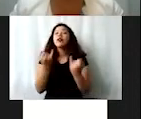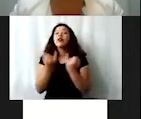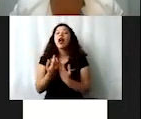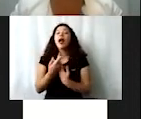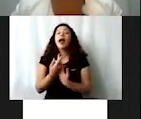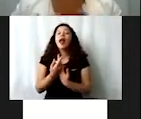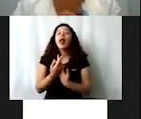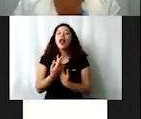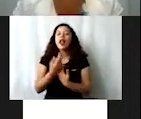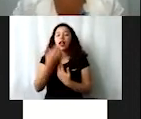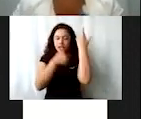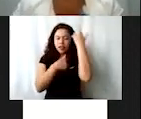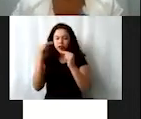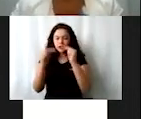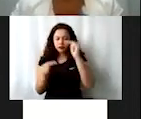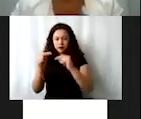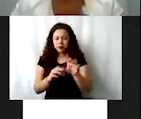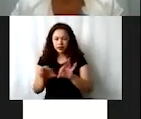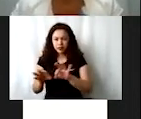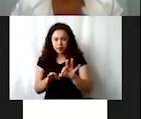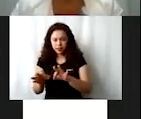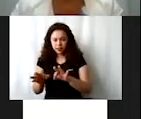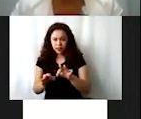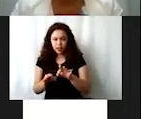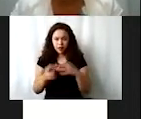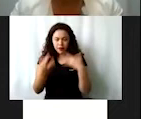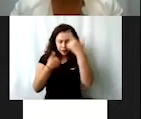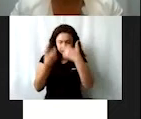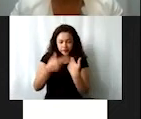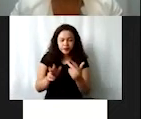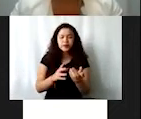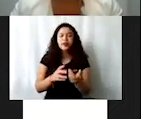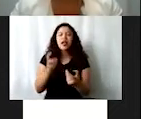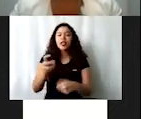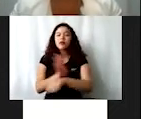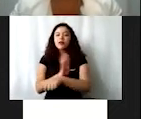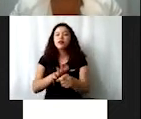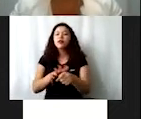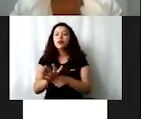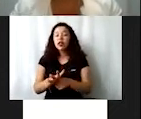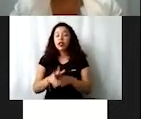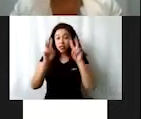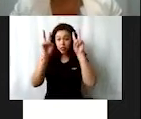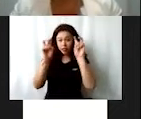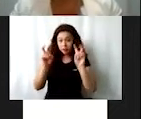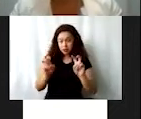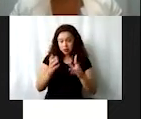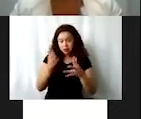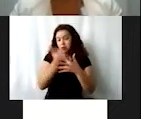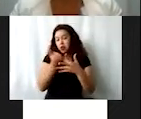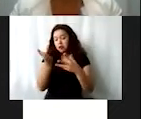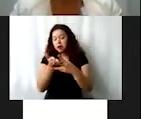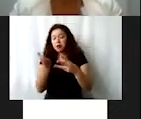análisis de puestos. Esto es lo que hoy vamos a ver con ustedes. Los otros temas estarán distribuidos en los 2